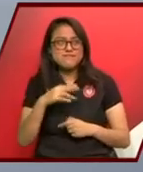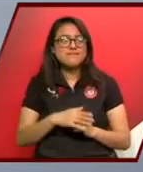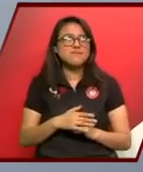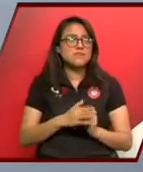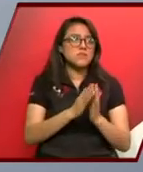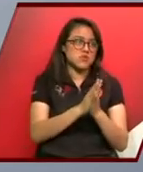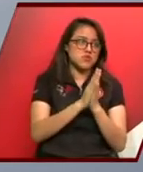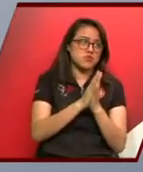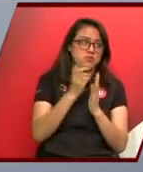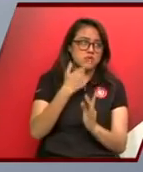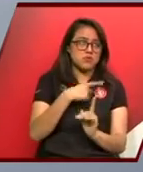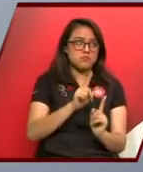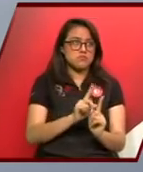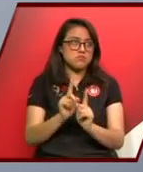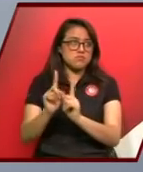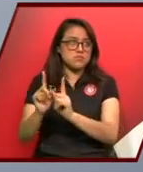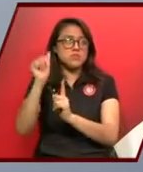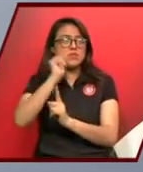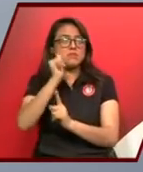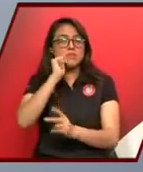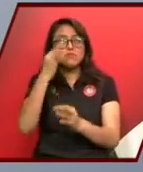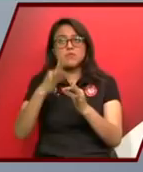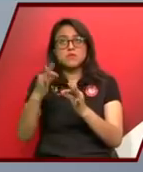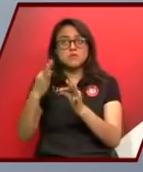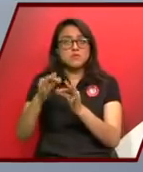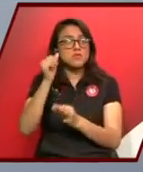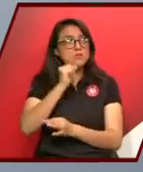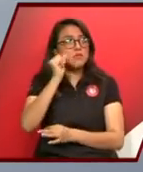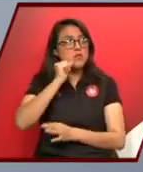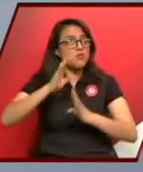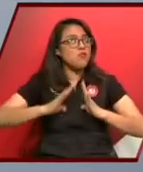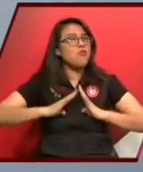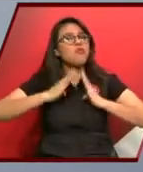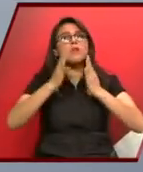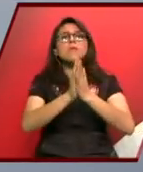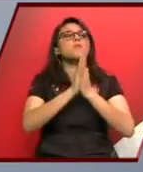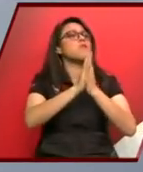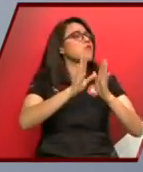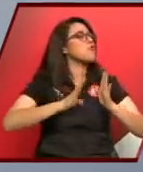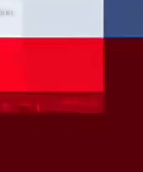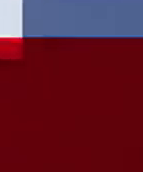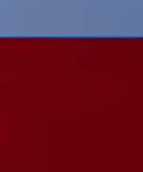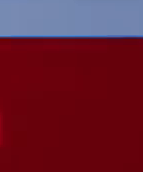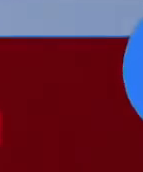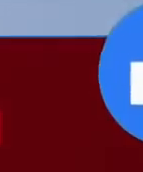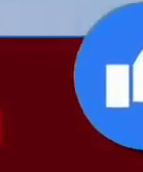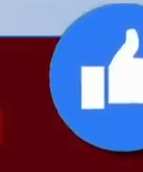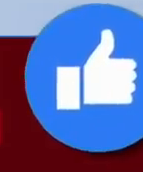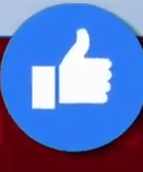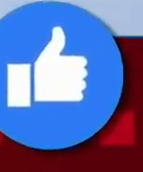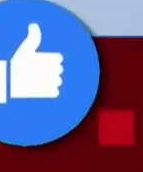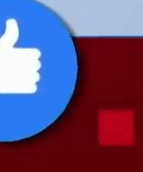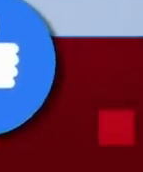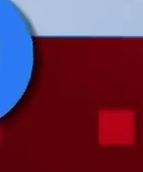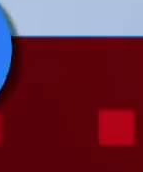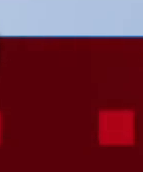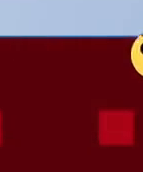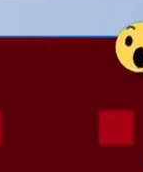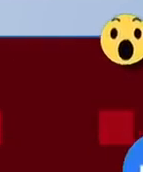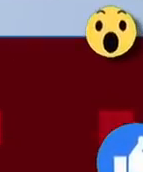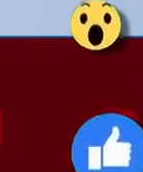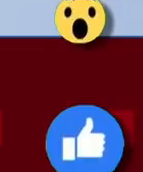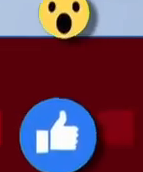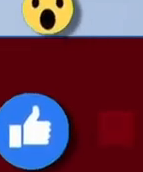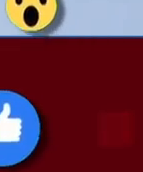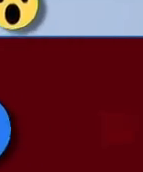Si quiere, voy yo. Equivocado. Yo siempre le cumplo. Señor, equivocado. Confíe en mí, por favor. Acompaña a Jorge